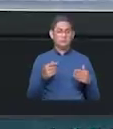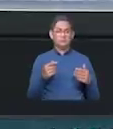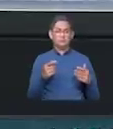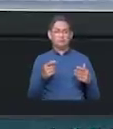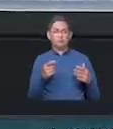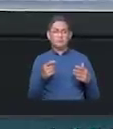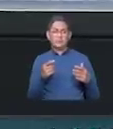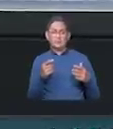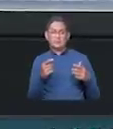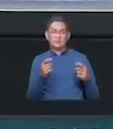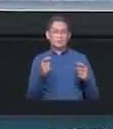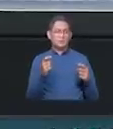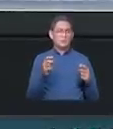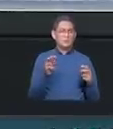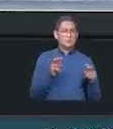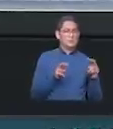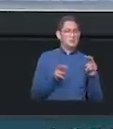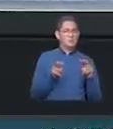sus estrategias